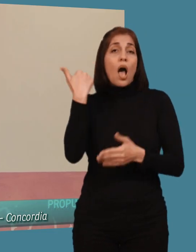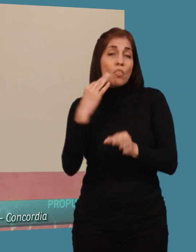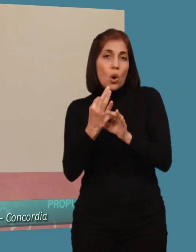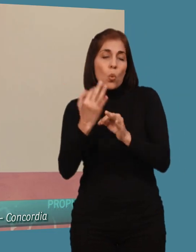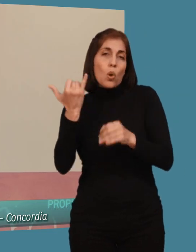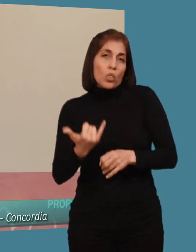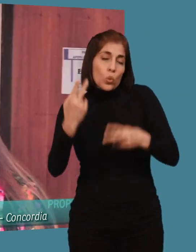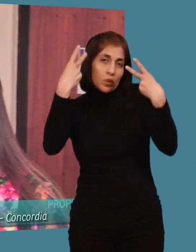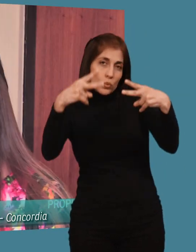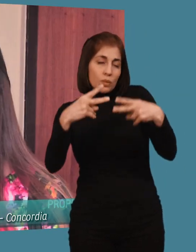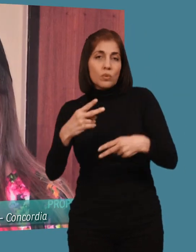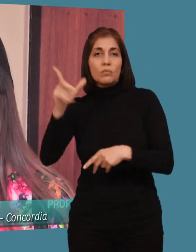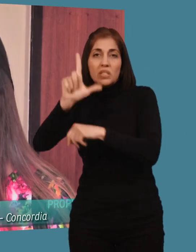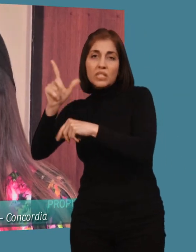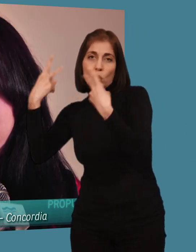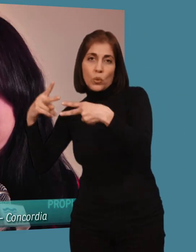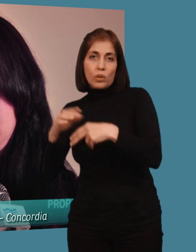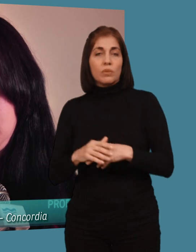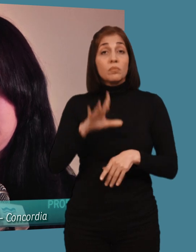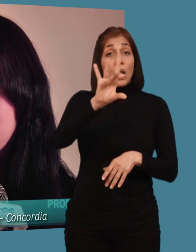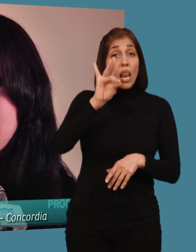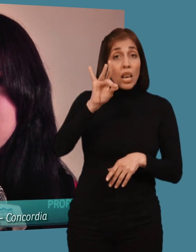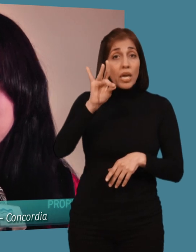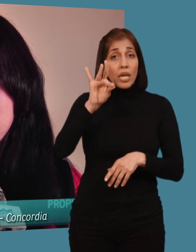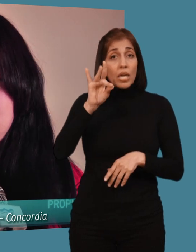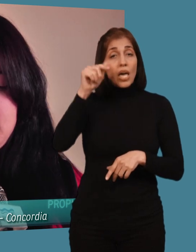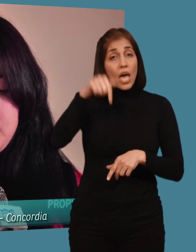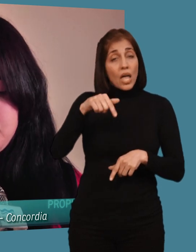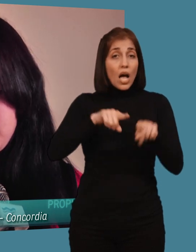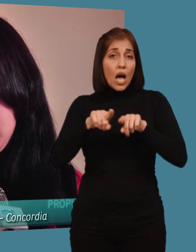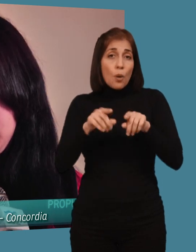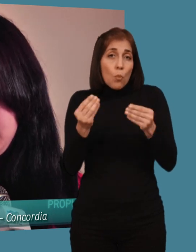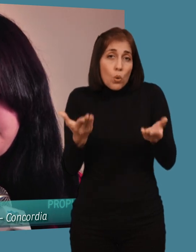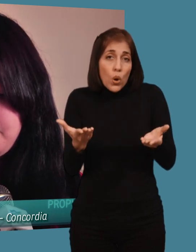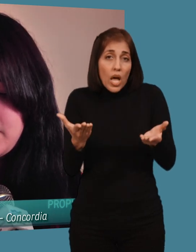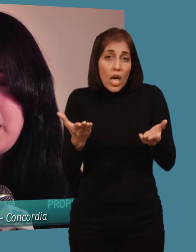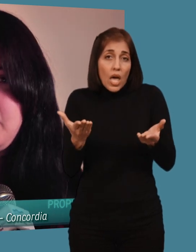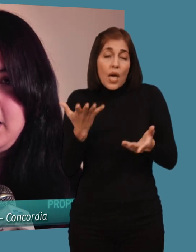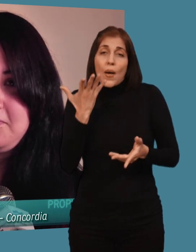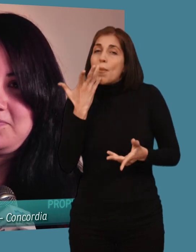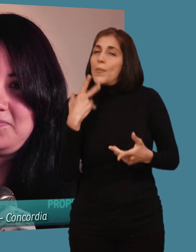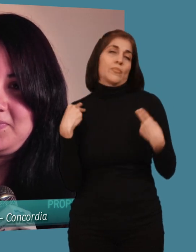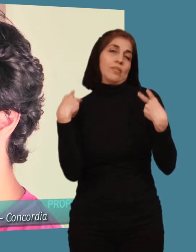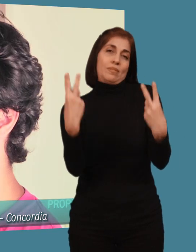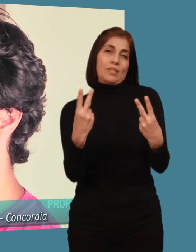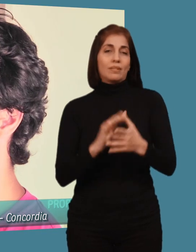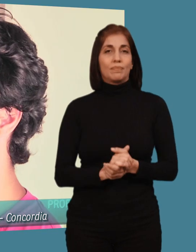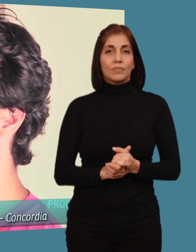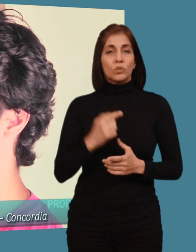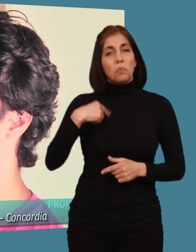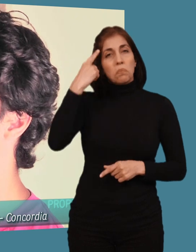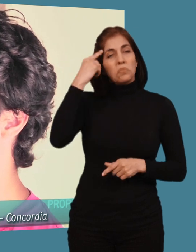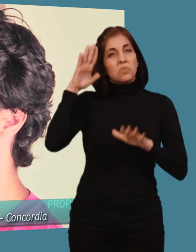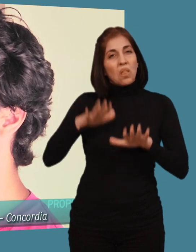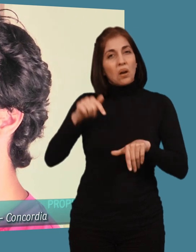y me gustó turismo. Licenciatura en turismo. Elegí esta carrera porque amo viajar. Yo pienso quedarme acá